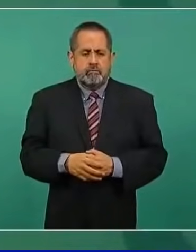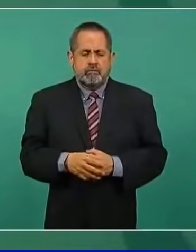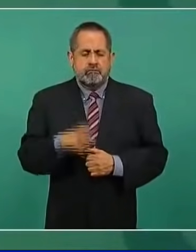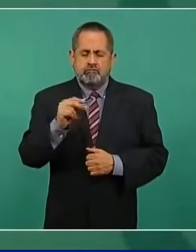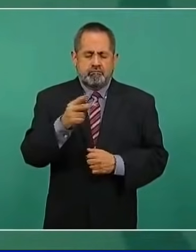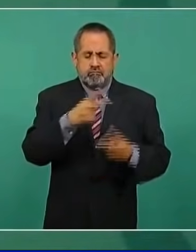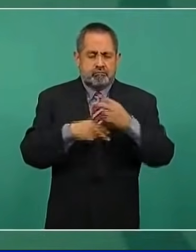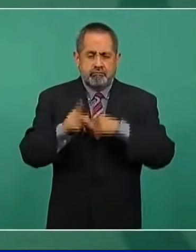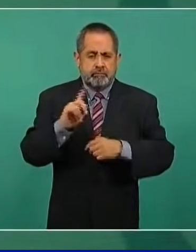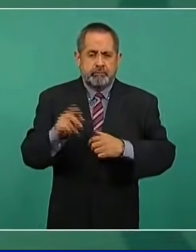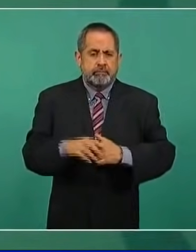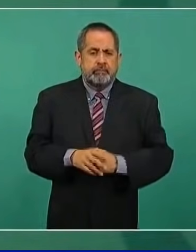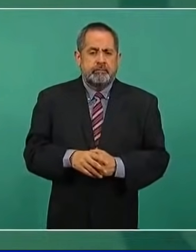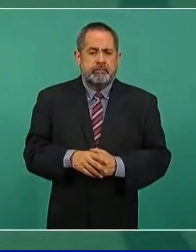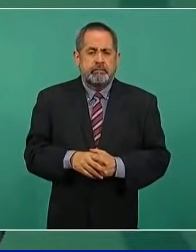No,